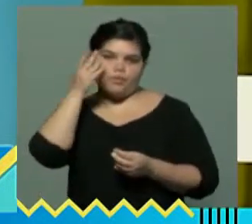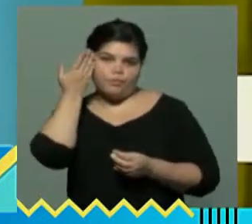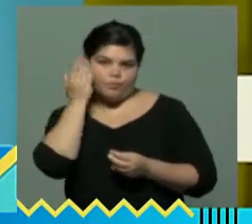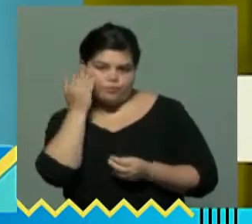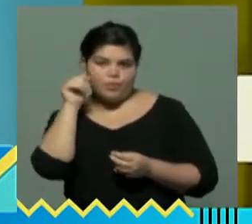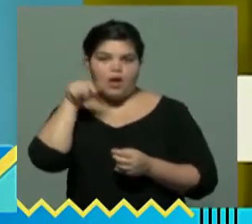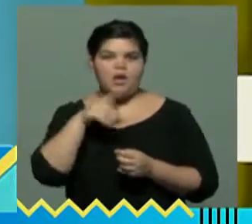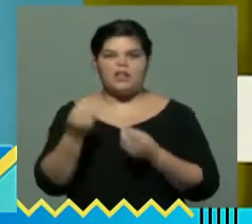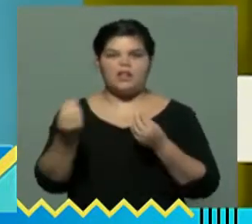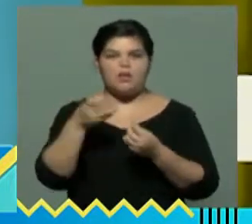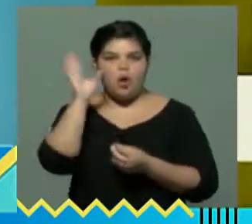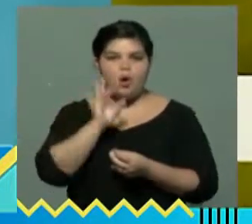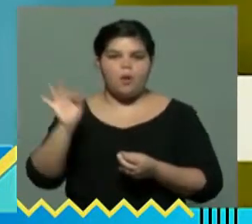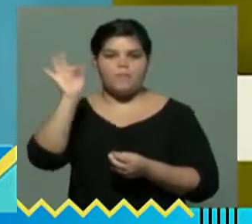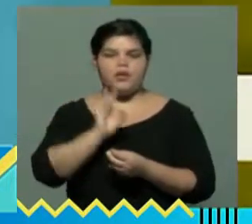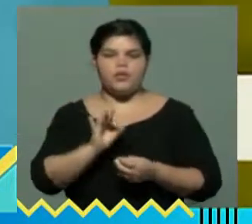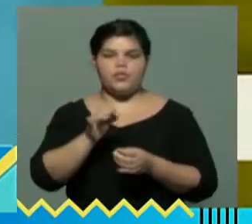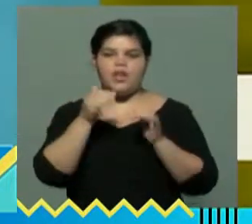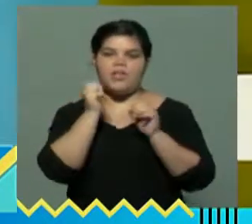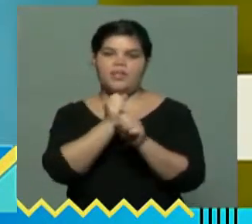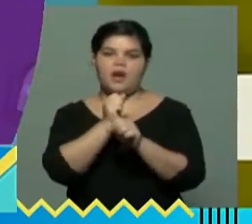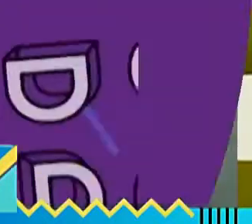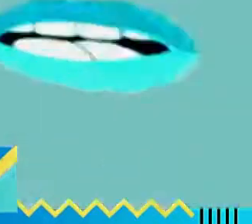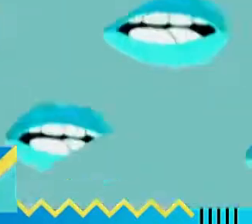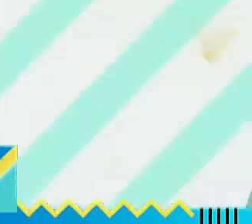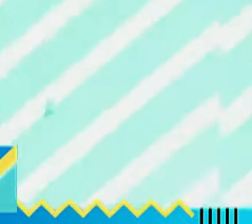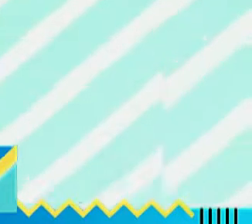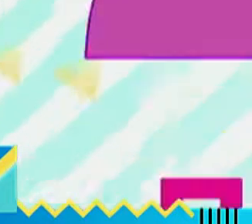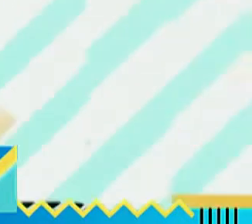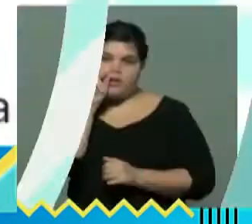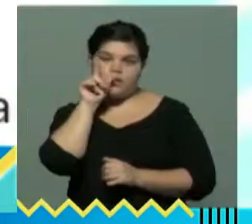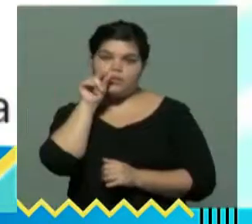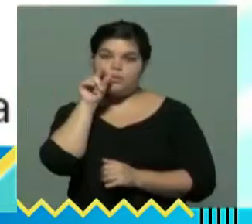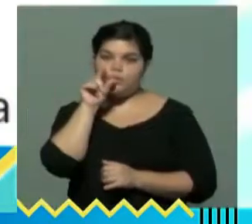del empleo joven en el Twitter? Vamos a irnos para allá.